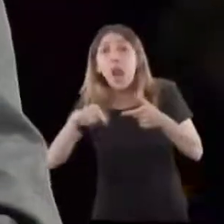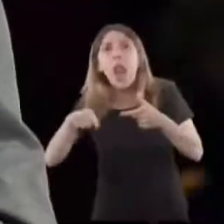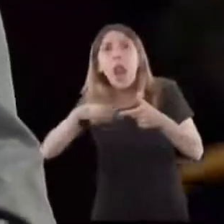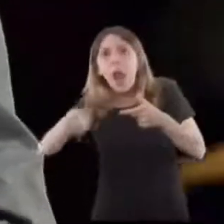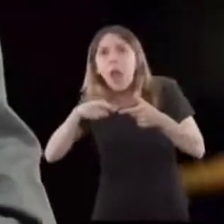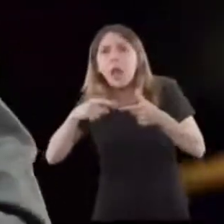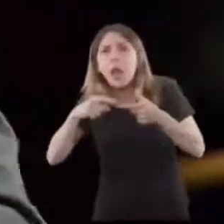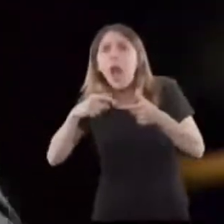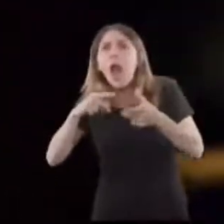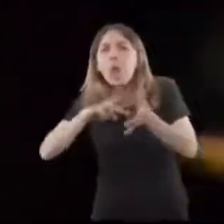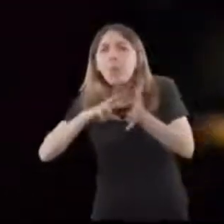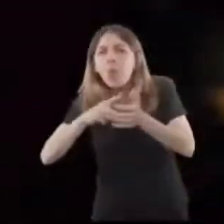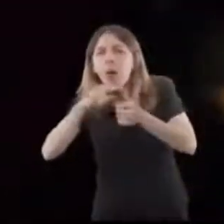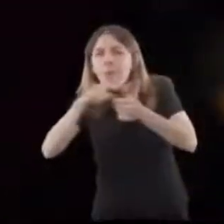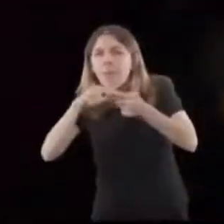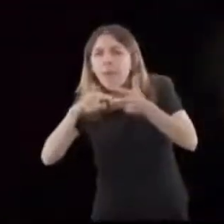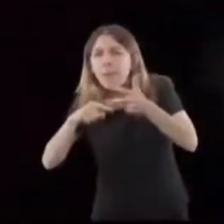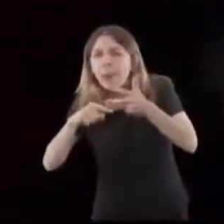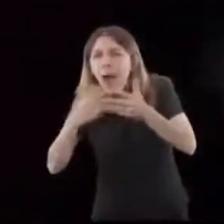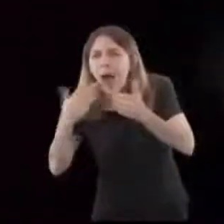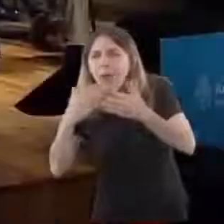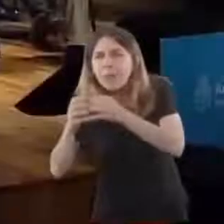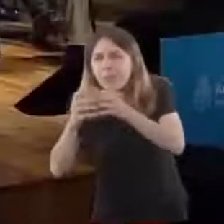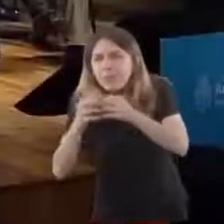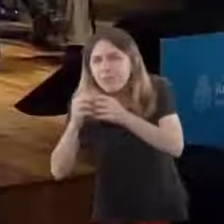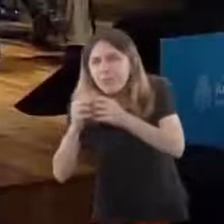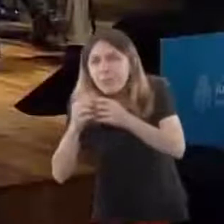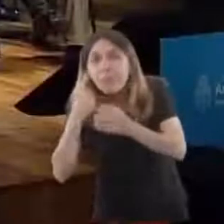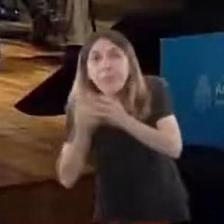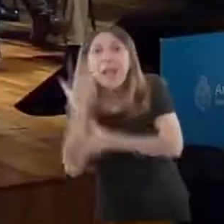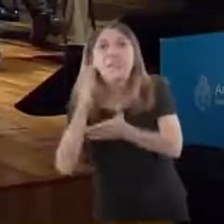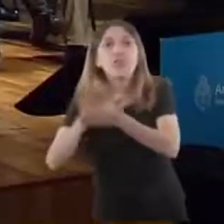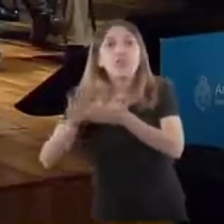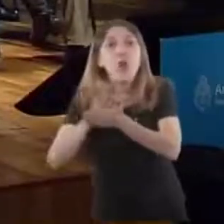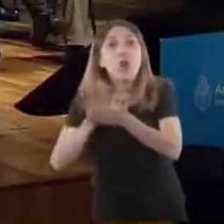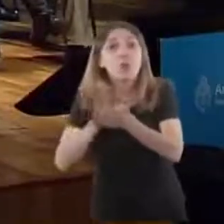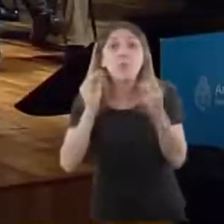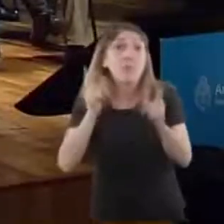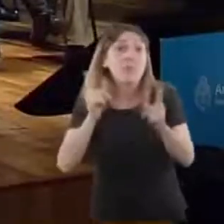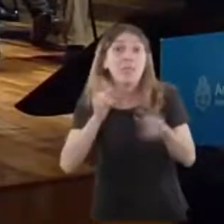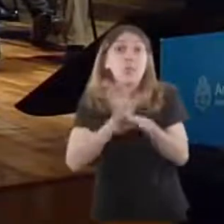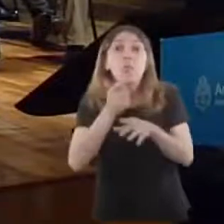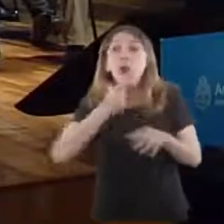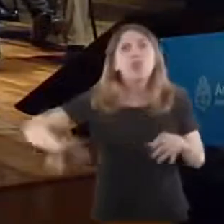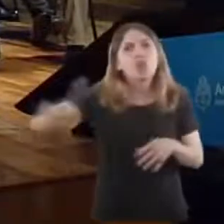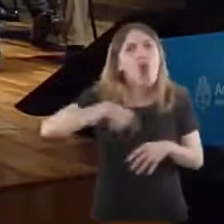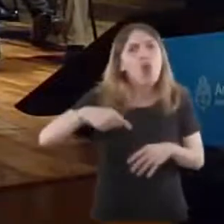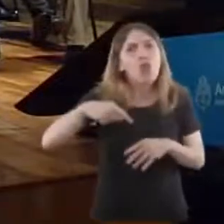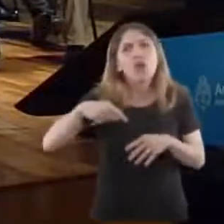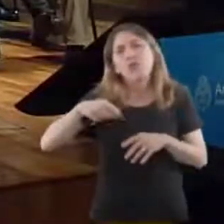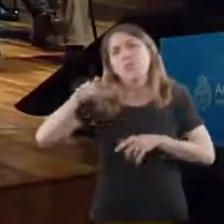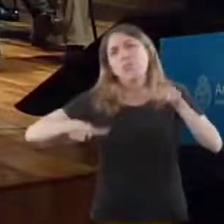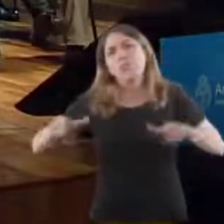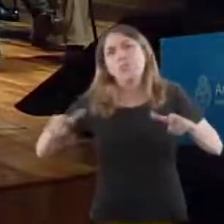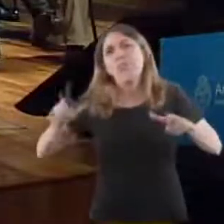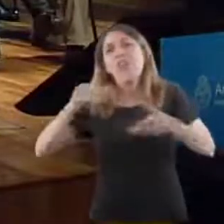los problemas estructurales de la argentina porque si hay algo que coincidimos en todos los consejeros y creo que todos